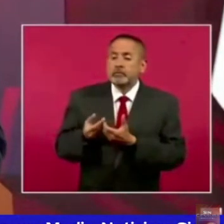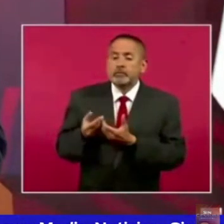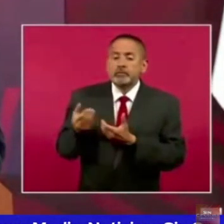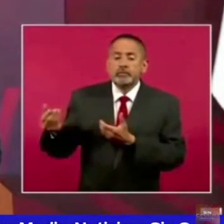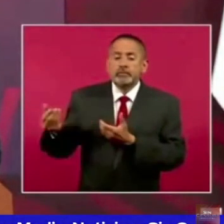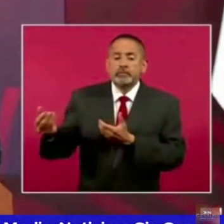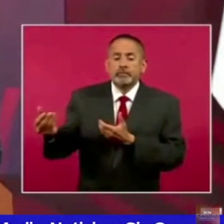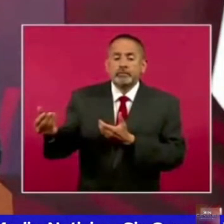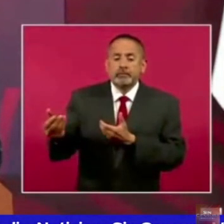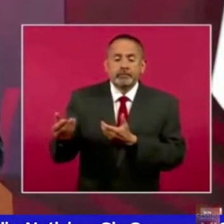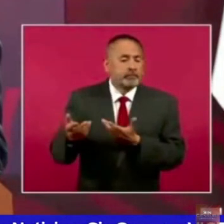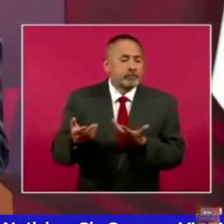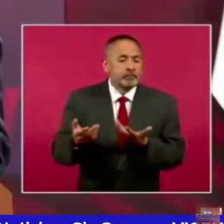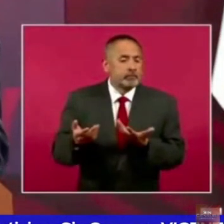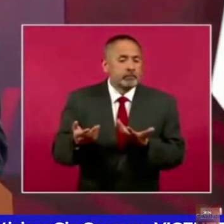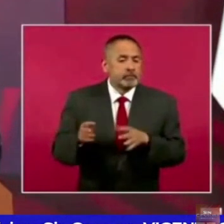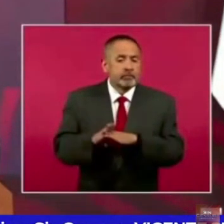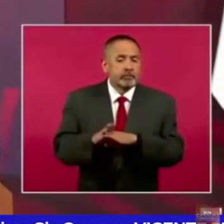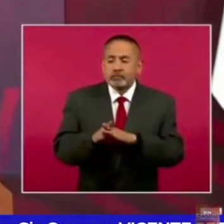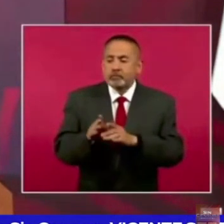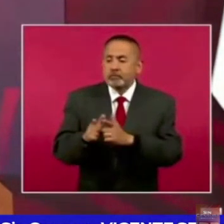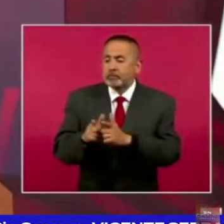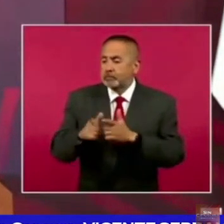en su grupo